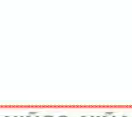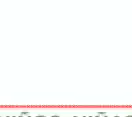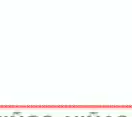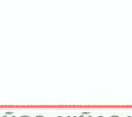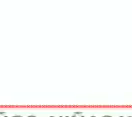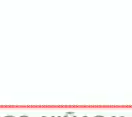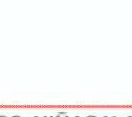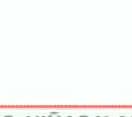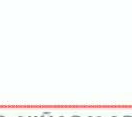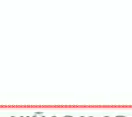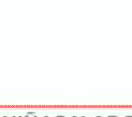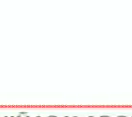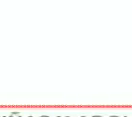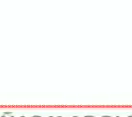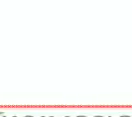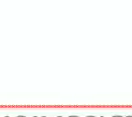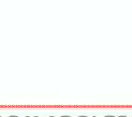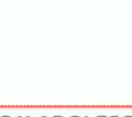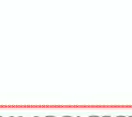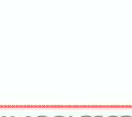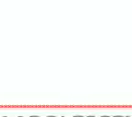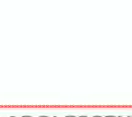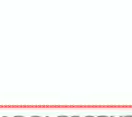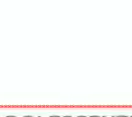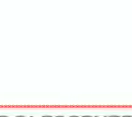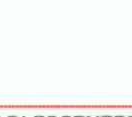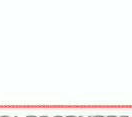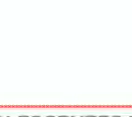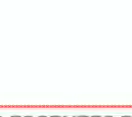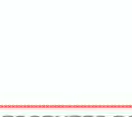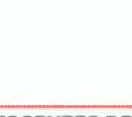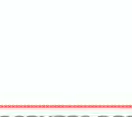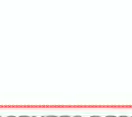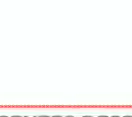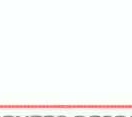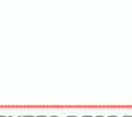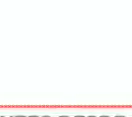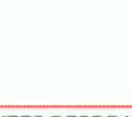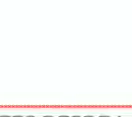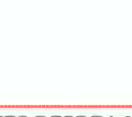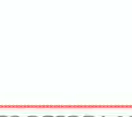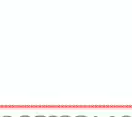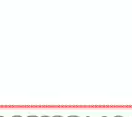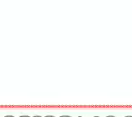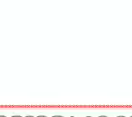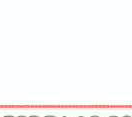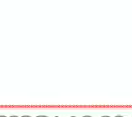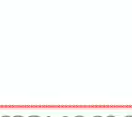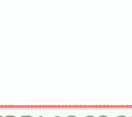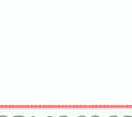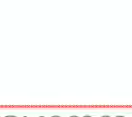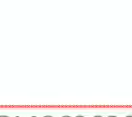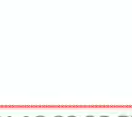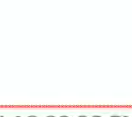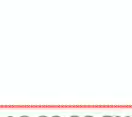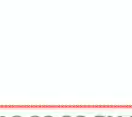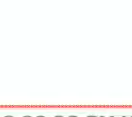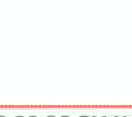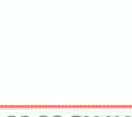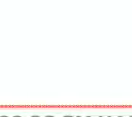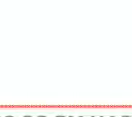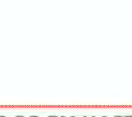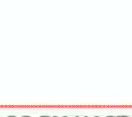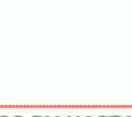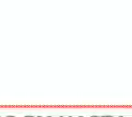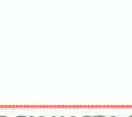hospitales, 93 están en centros de diagnóstico integral, 18 están en clínicas privadas y,